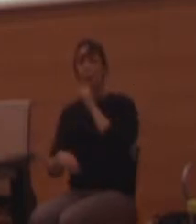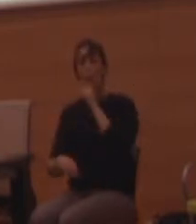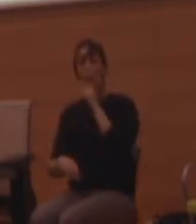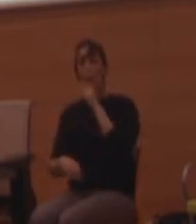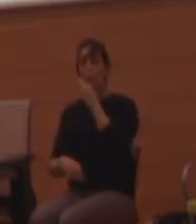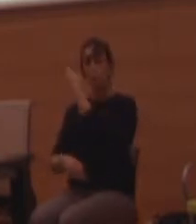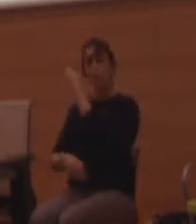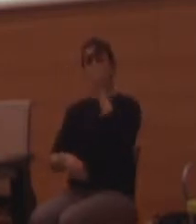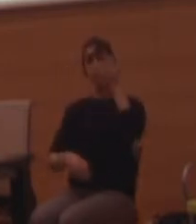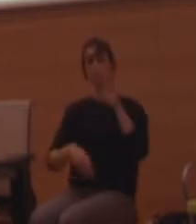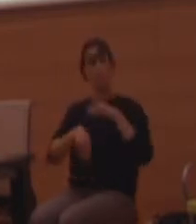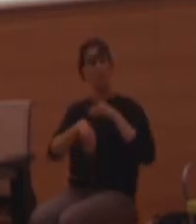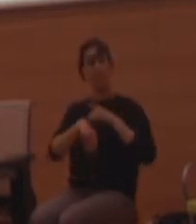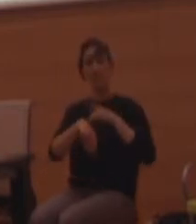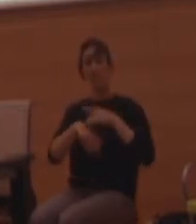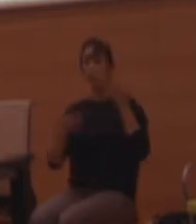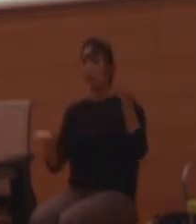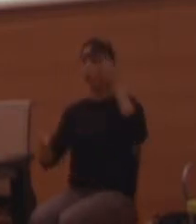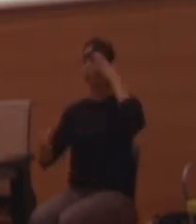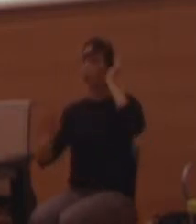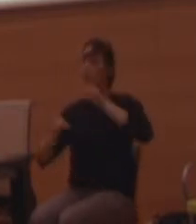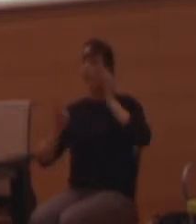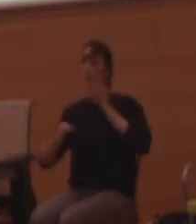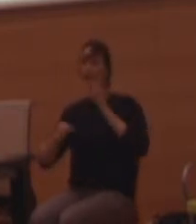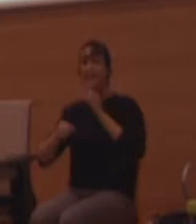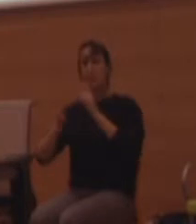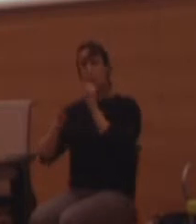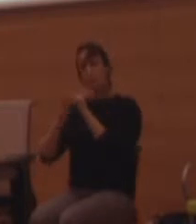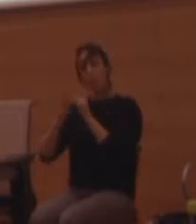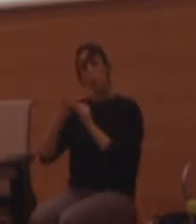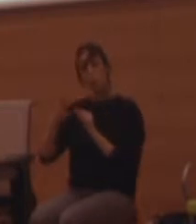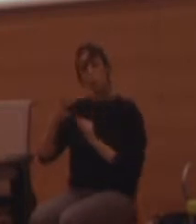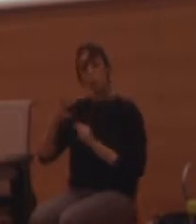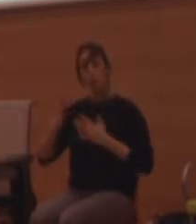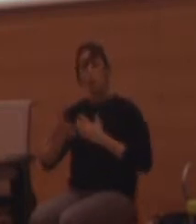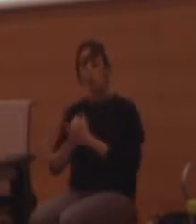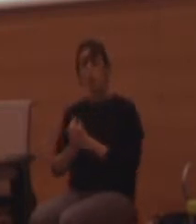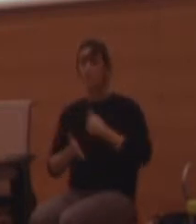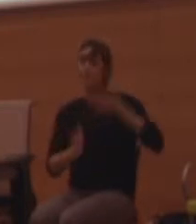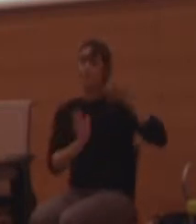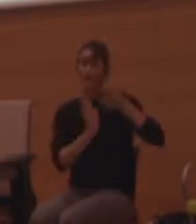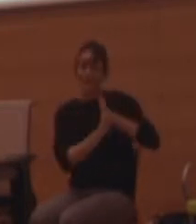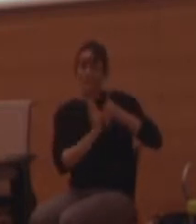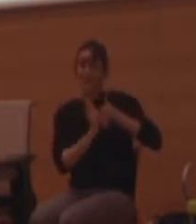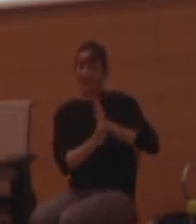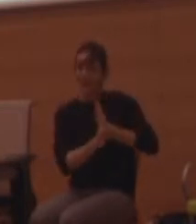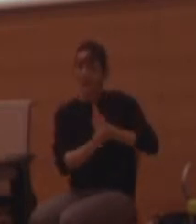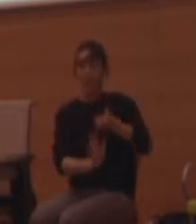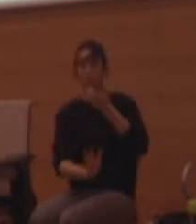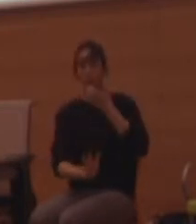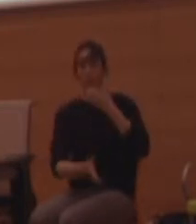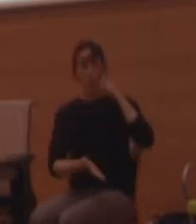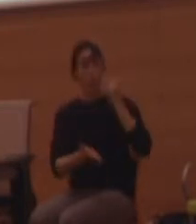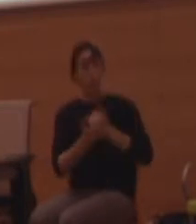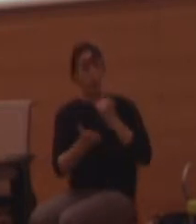paciente. Lógicamente, en todos los puntos siempre vamos a contar lo mismo al paciente, le vamos a contar de qué se trata